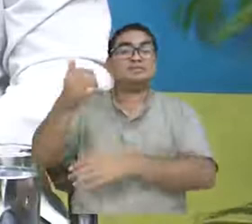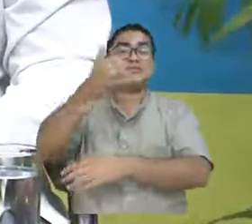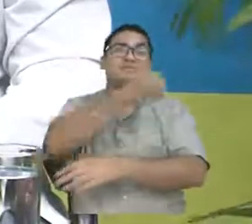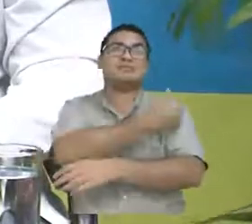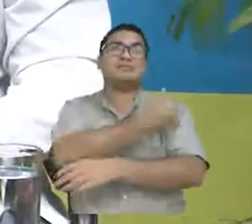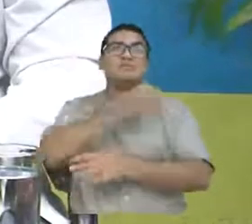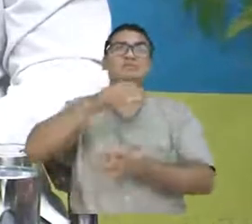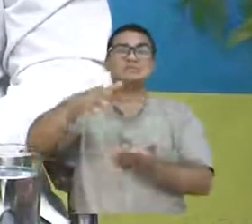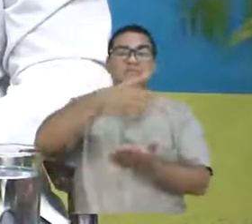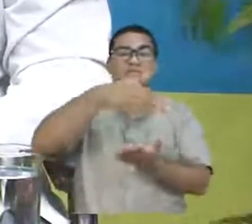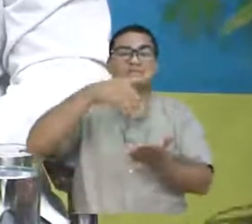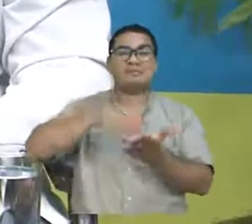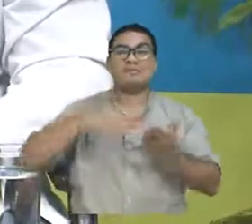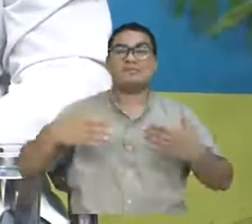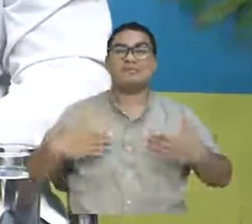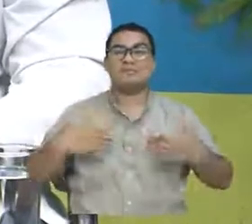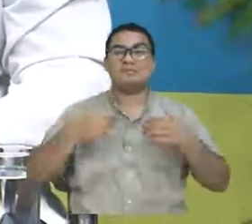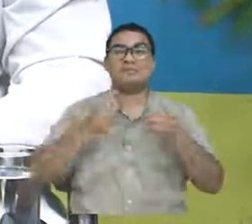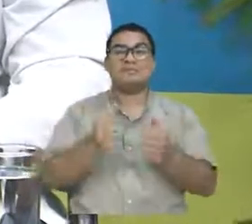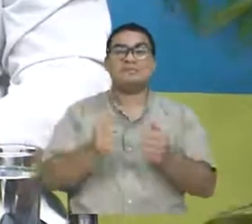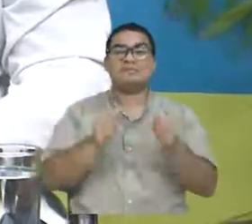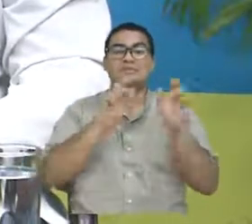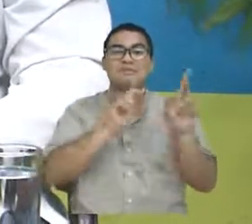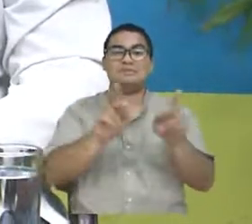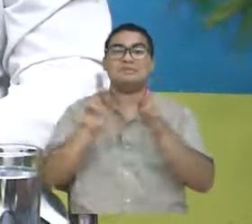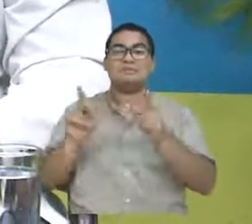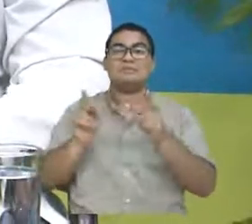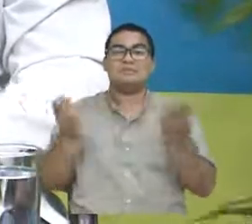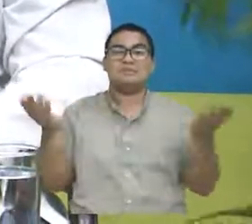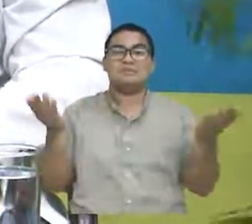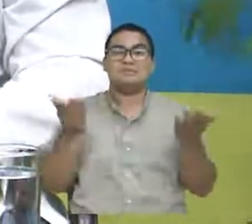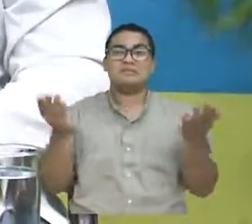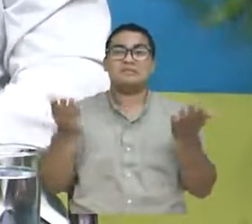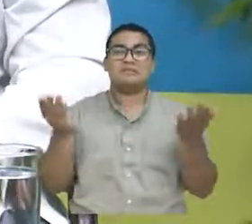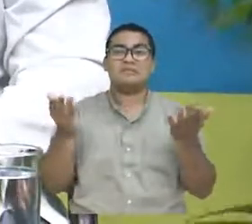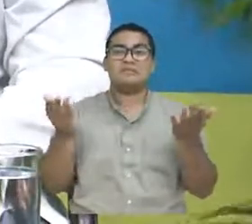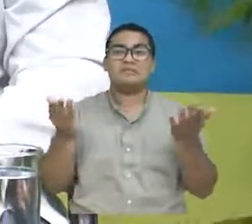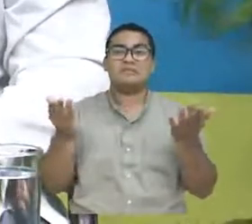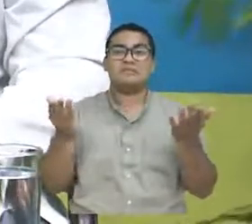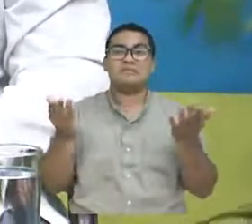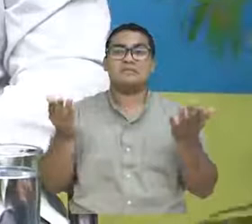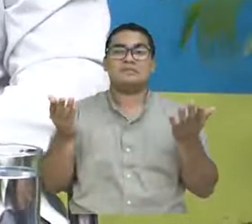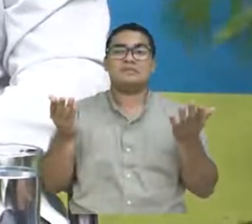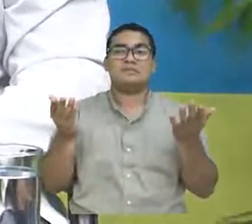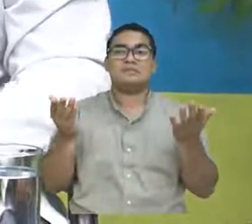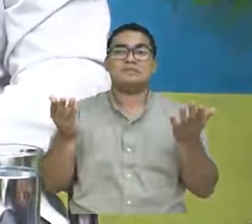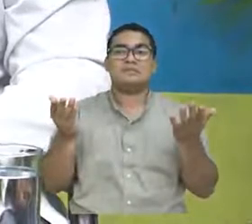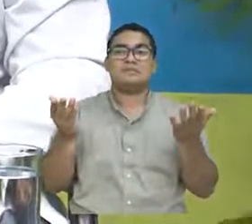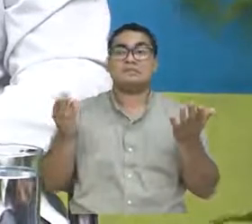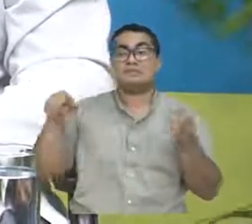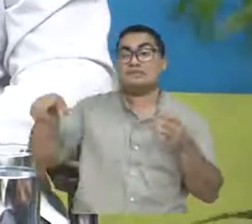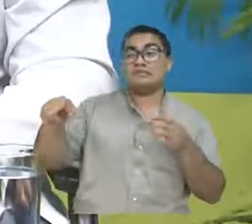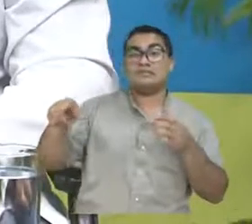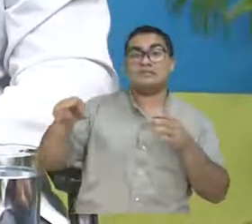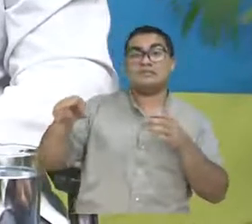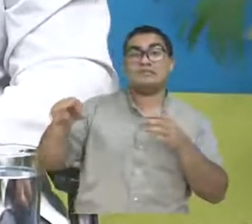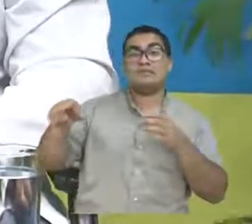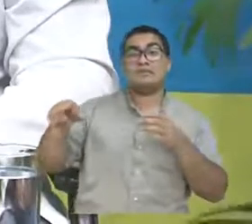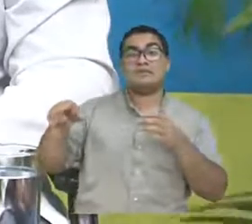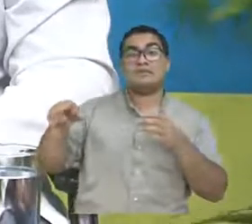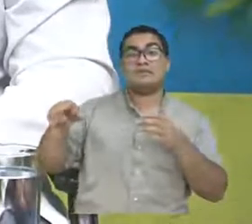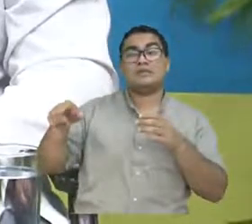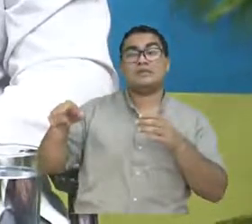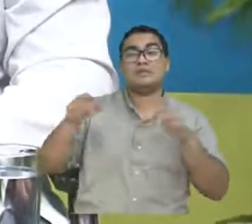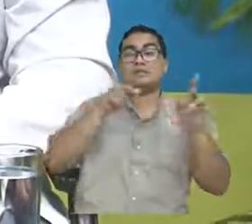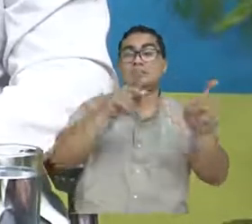salud, donde se brinda atención a la población, es comenzar a tener lavamanos cerca de la población, no menos